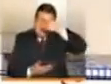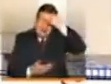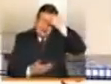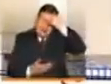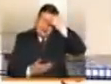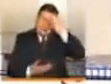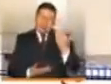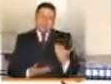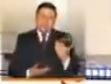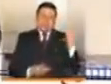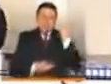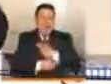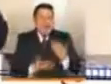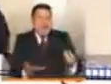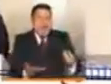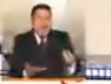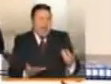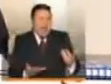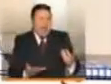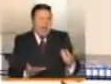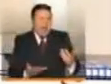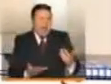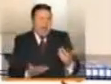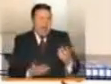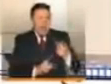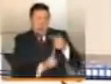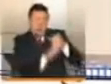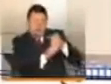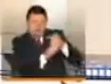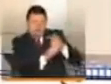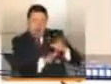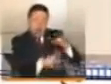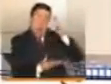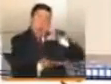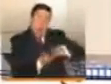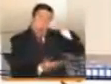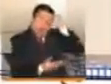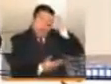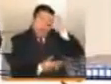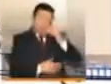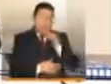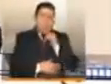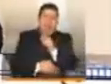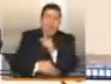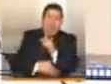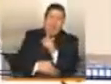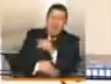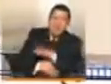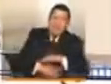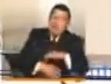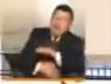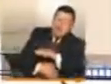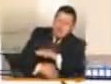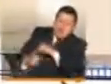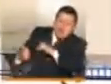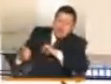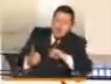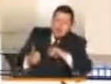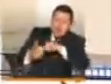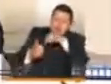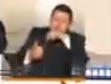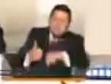que nos deja también el día de hoy las positivas que son muchas y también aprender de aquellos espacios donde el comportamiento